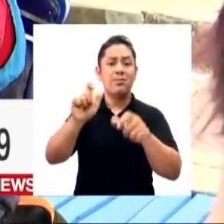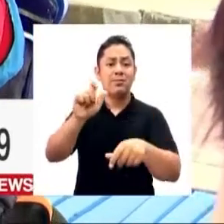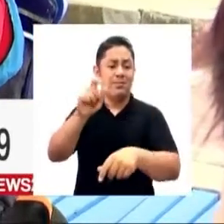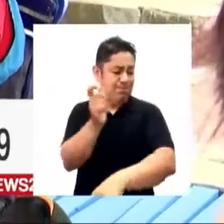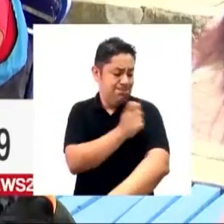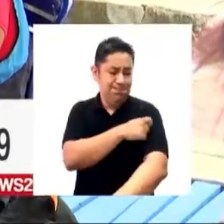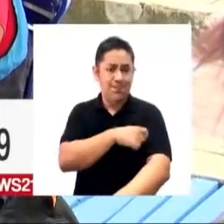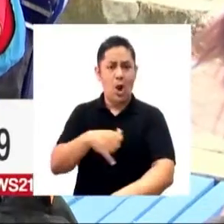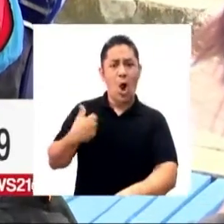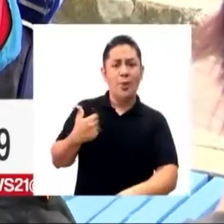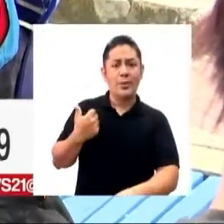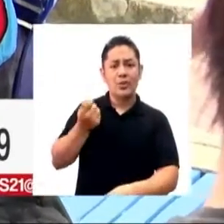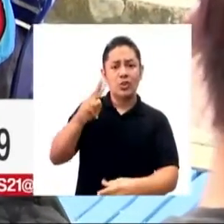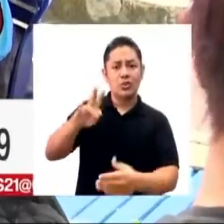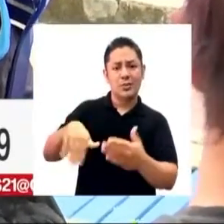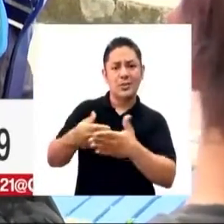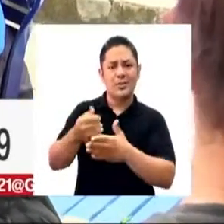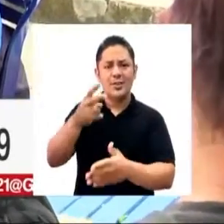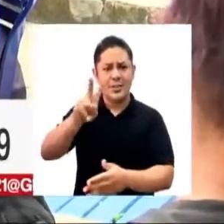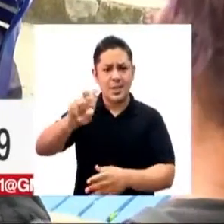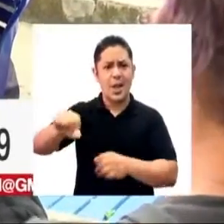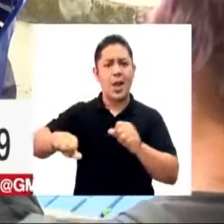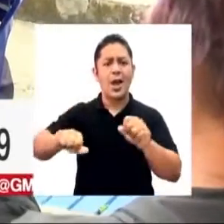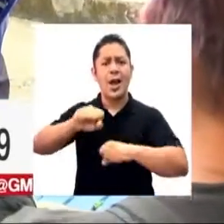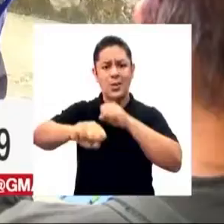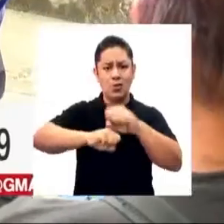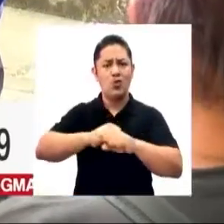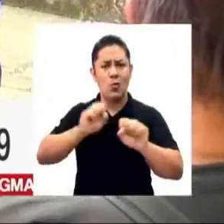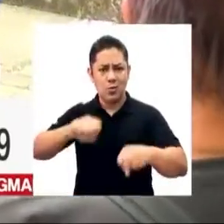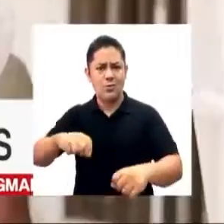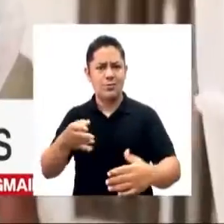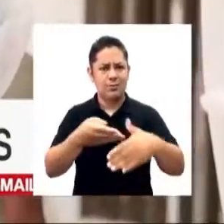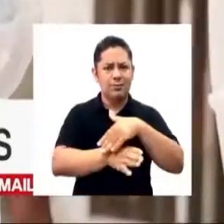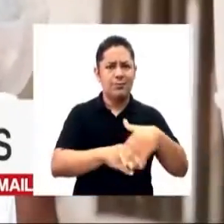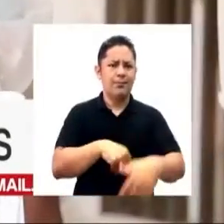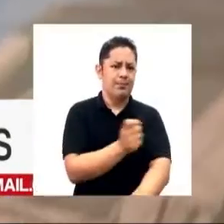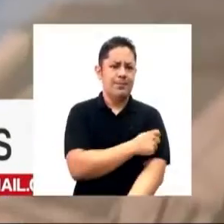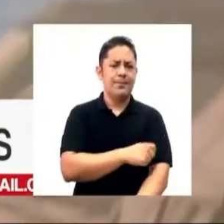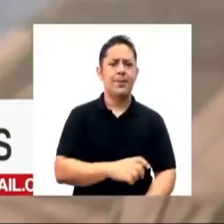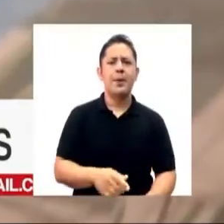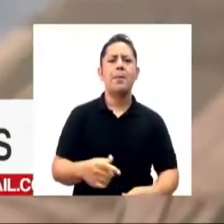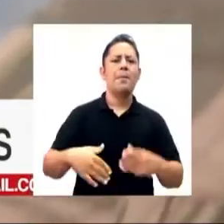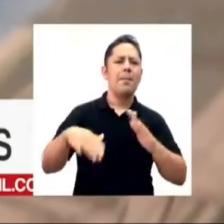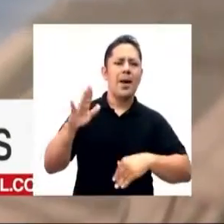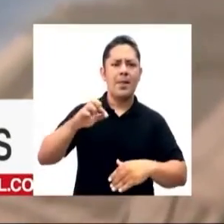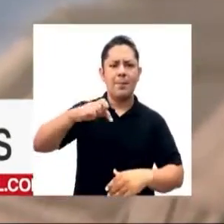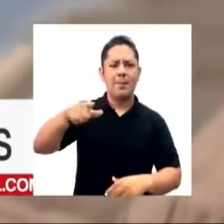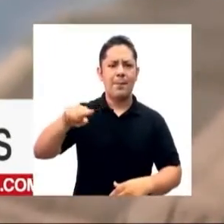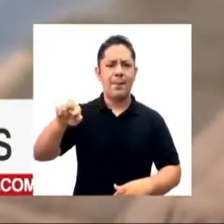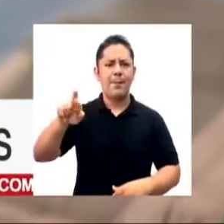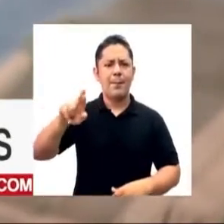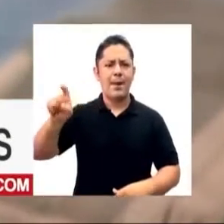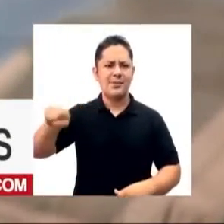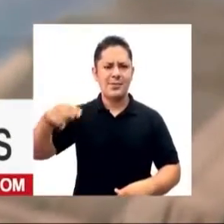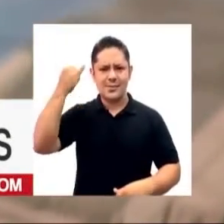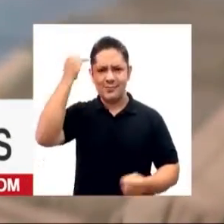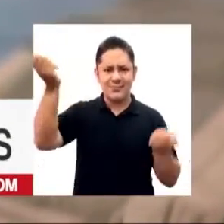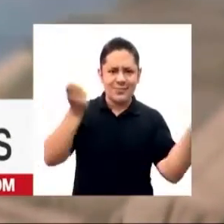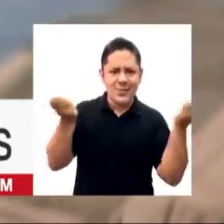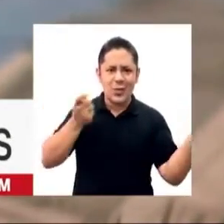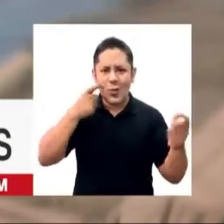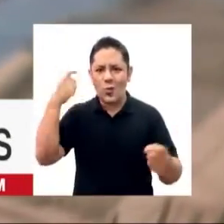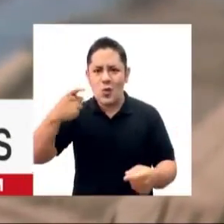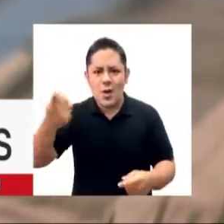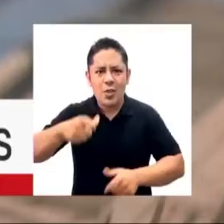350 biológicos para la vacunación de jóvenes entre 12 y 17 años. Por otra parte, continúa la implementación del programa PRAS,